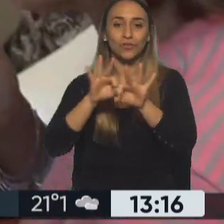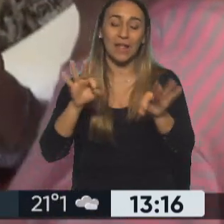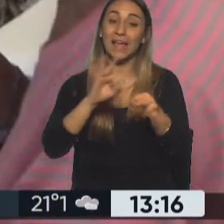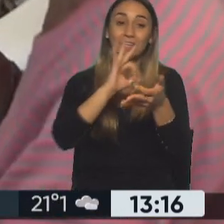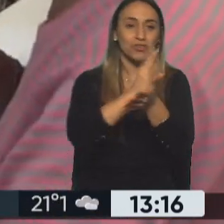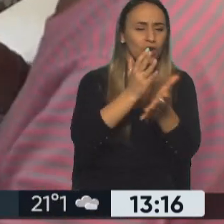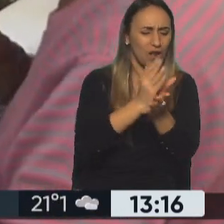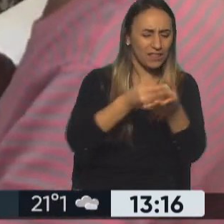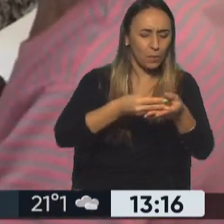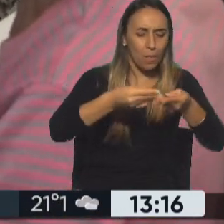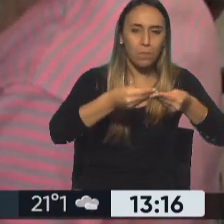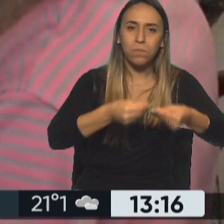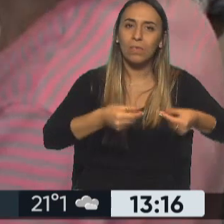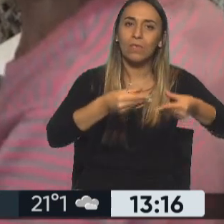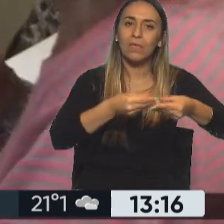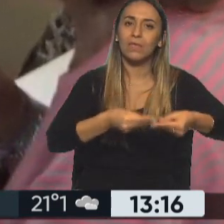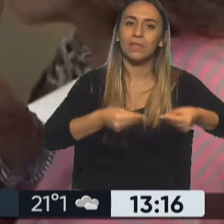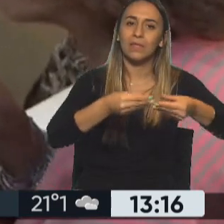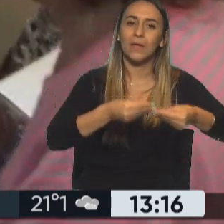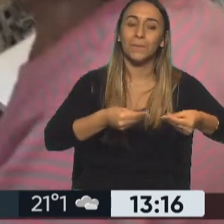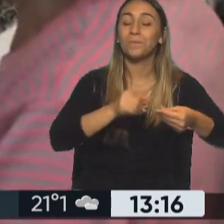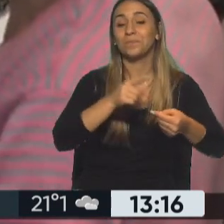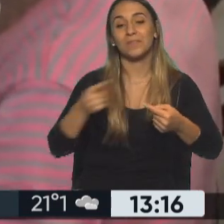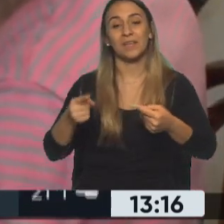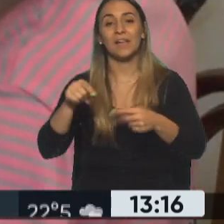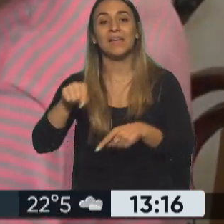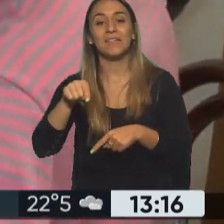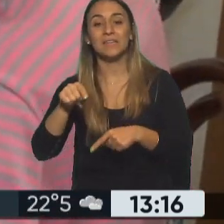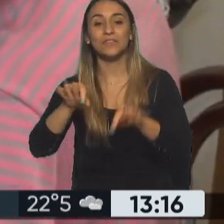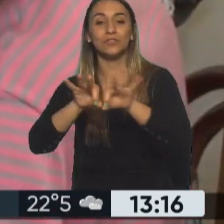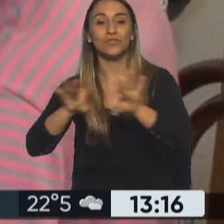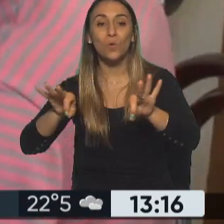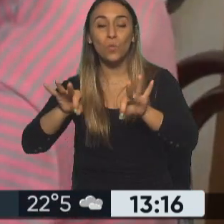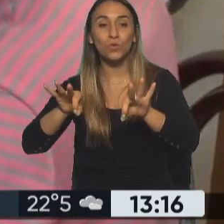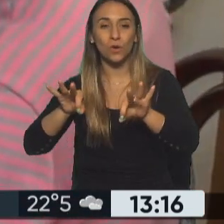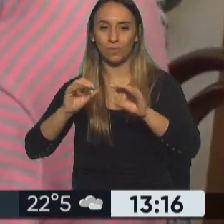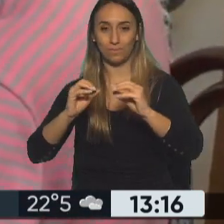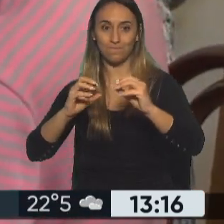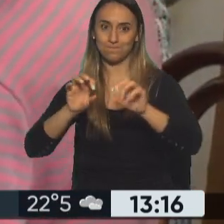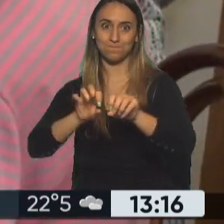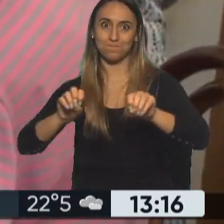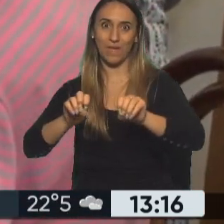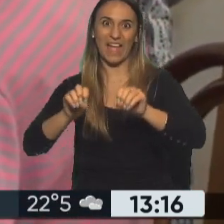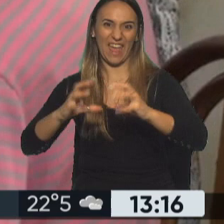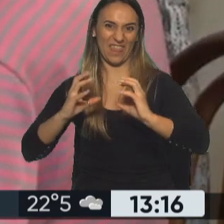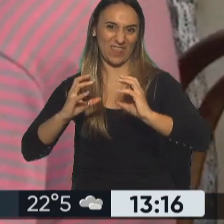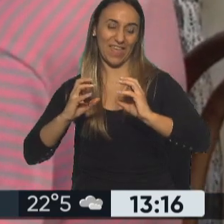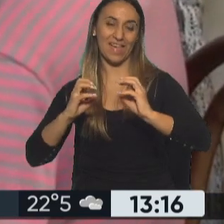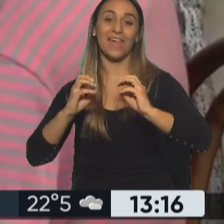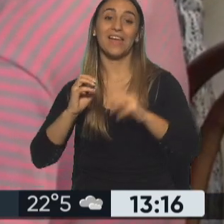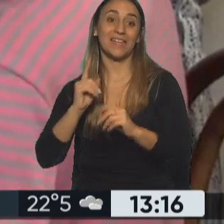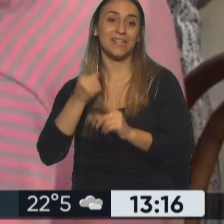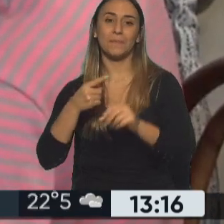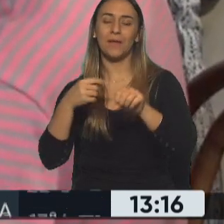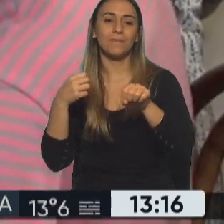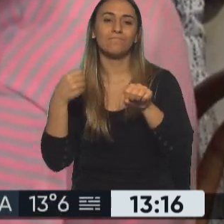es espeso y los churros bueno primero tienen una dimensión interesante y también el